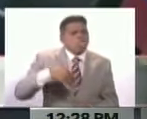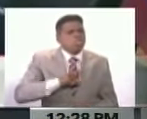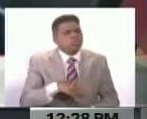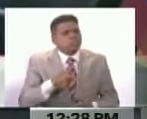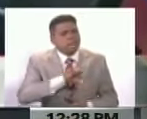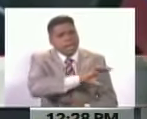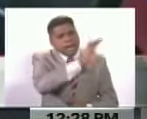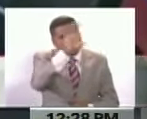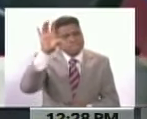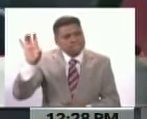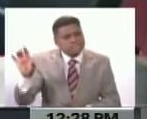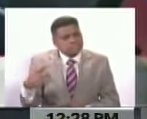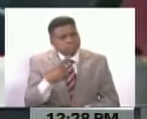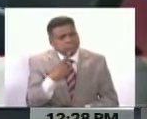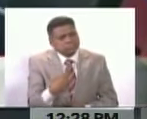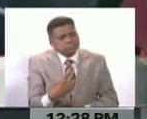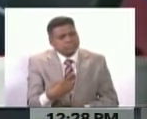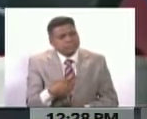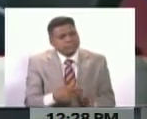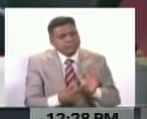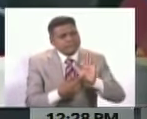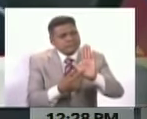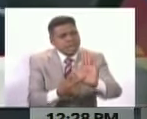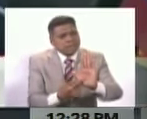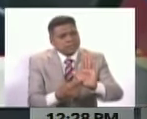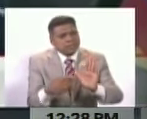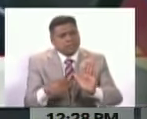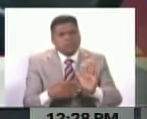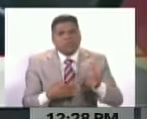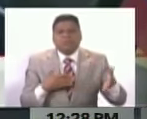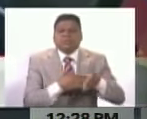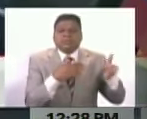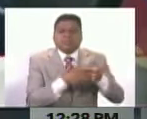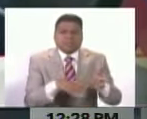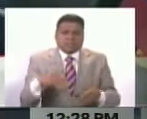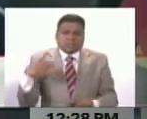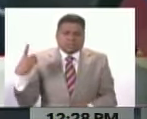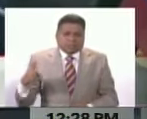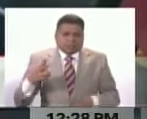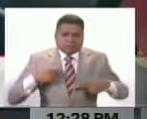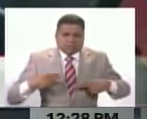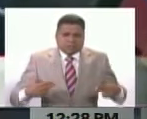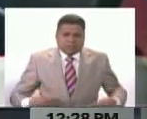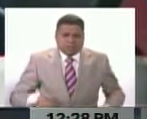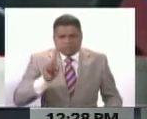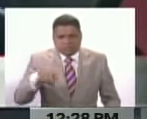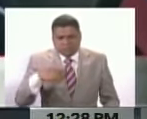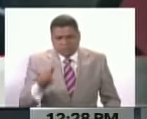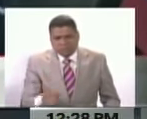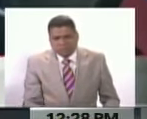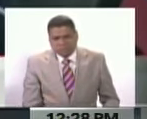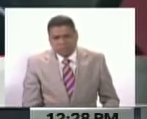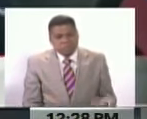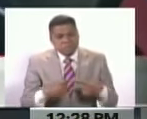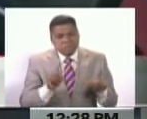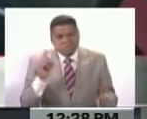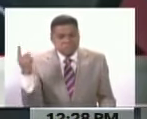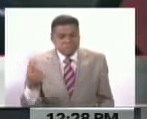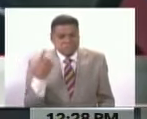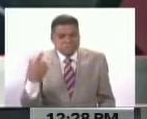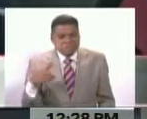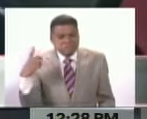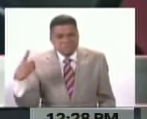su comportamiento frente a la garantía o no, a la violación o no de los derechos humanos. Pero no solamente los Estados violan derechos